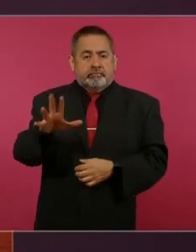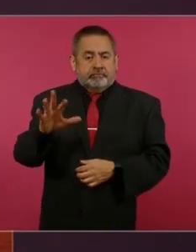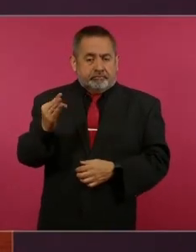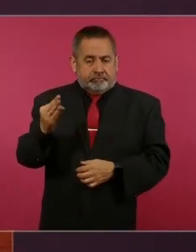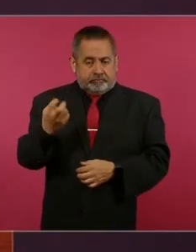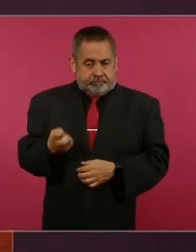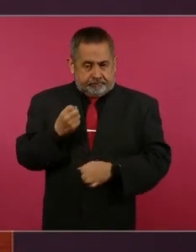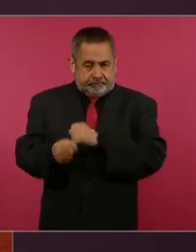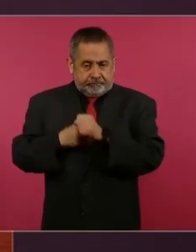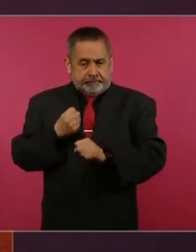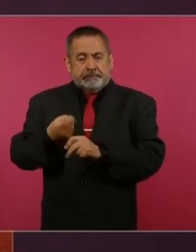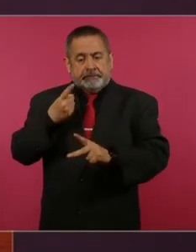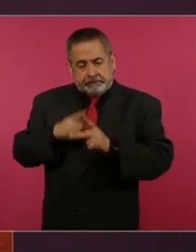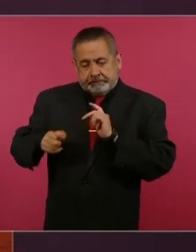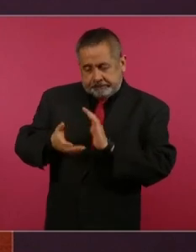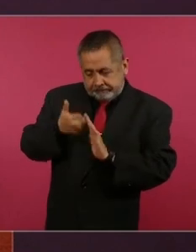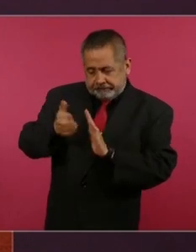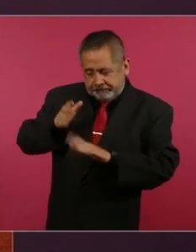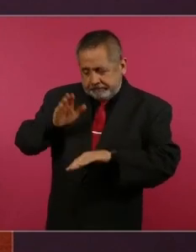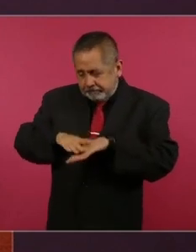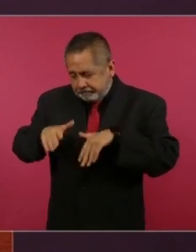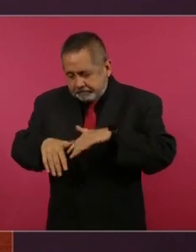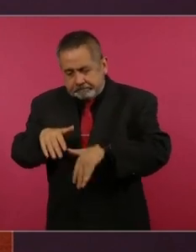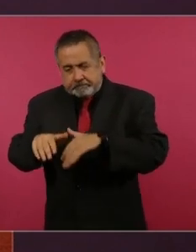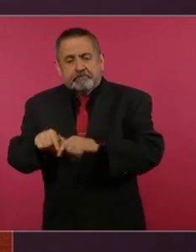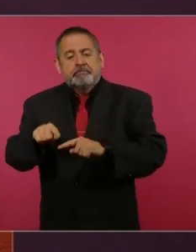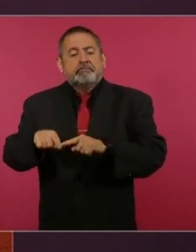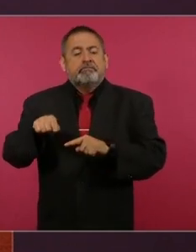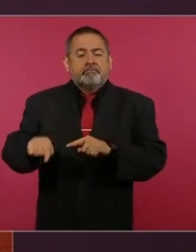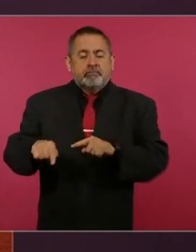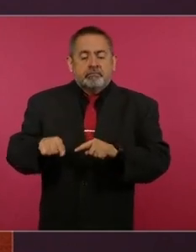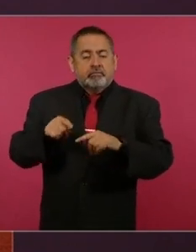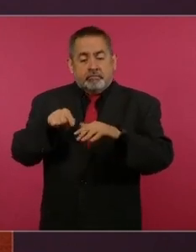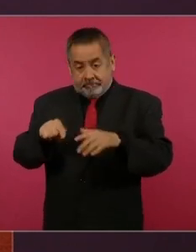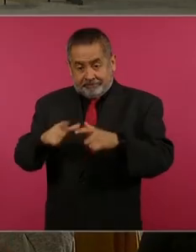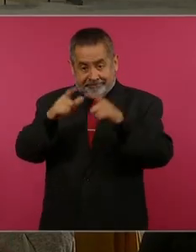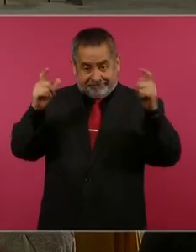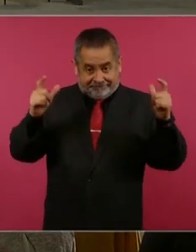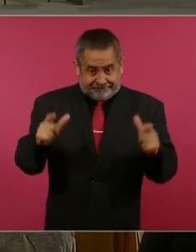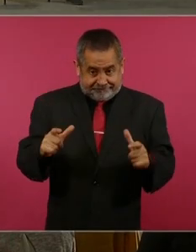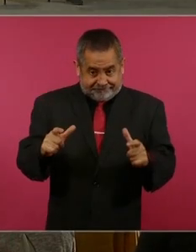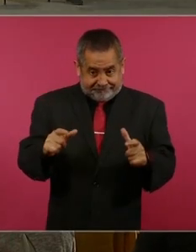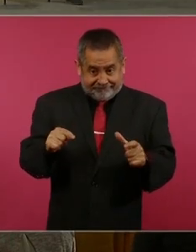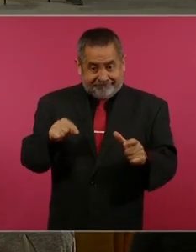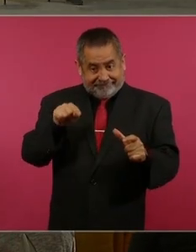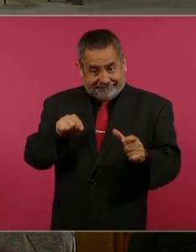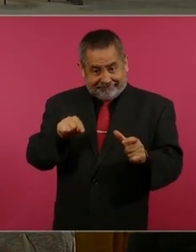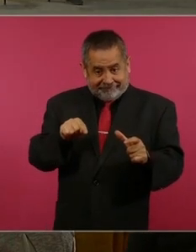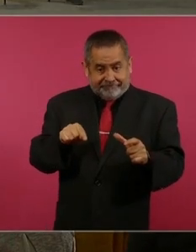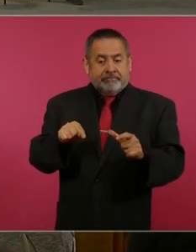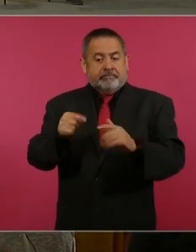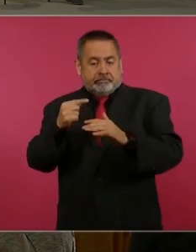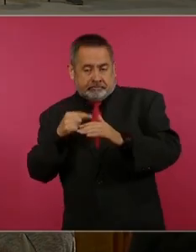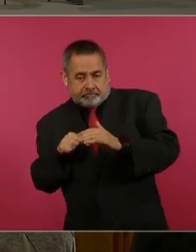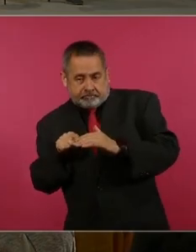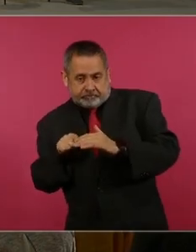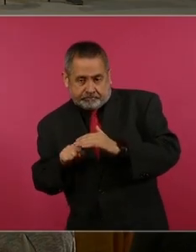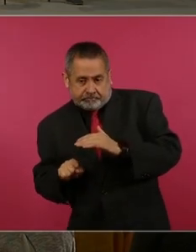año y es, como ya se mencionó aquí, el acceso será subterráneo, ya no será a través del